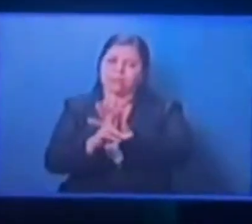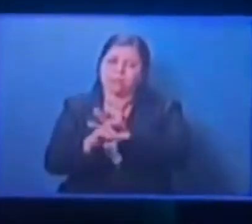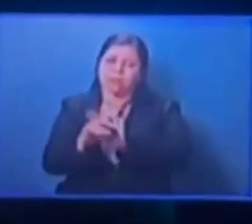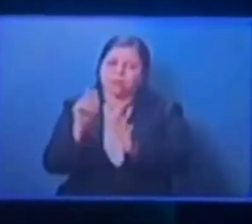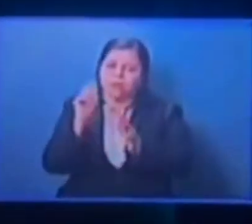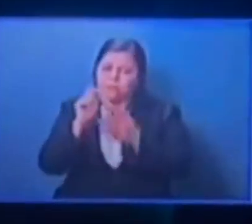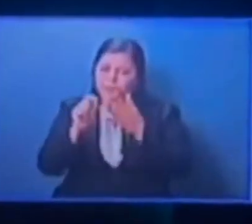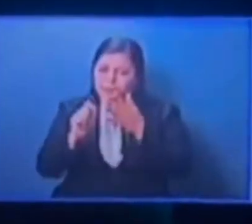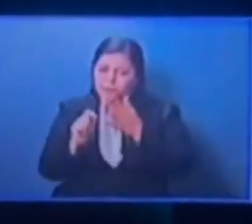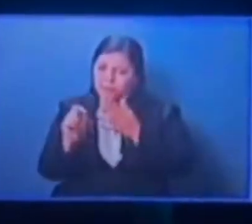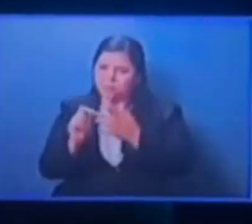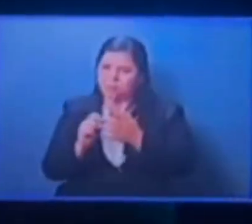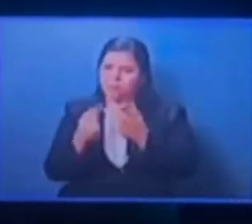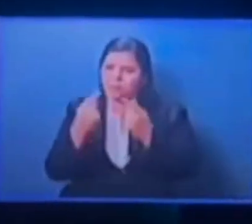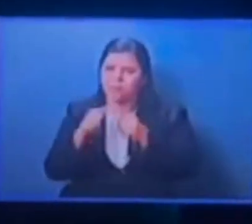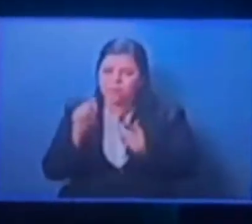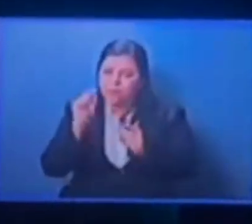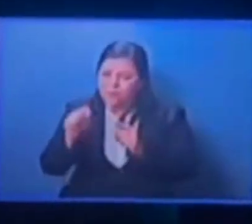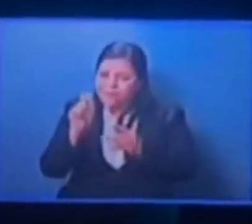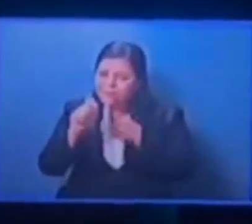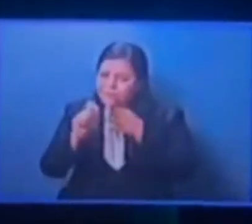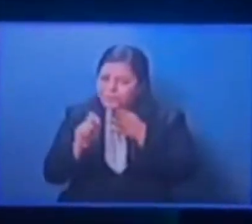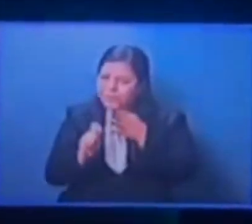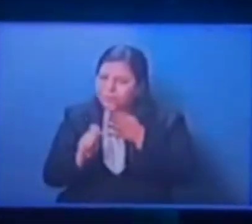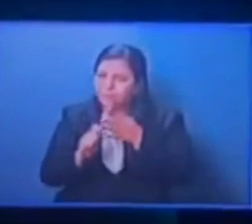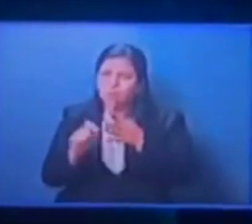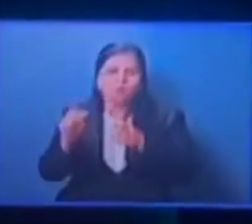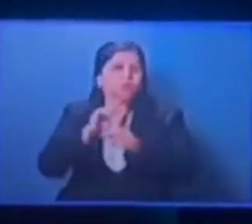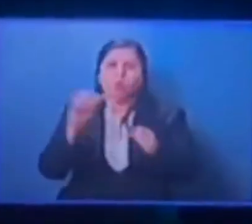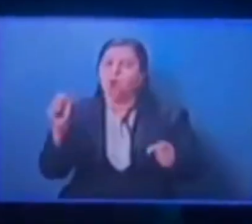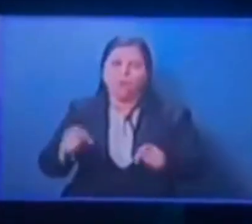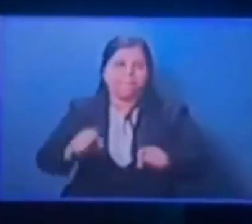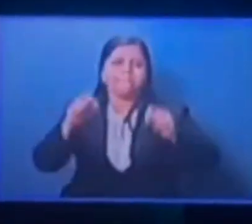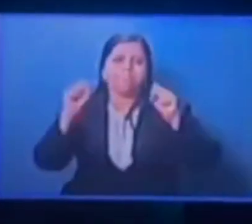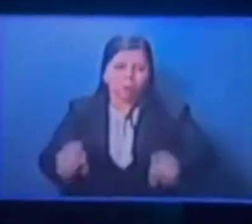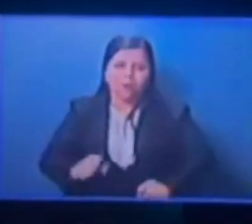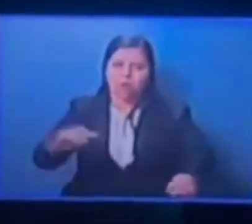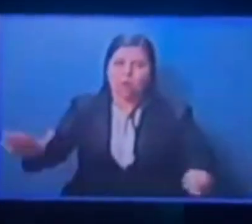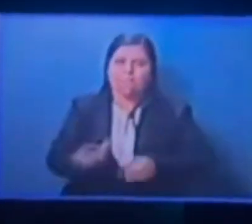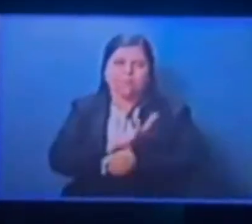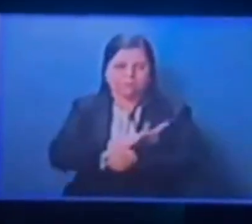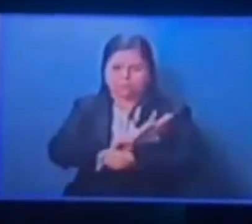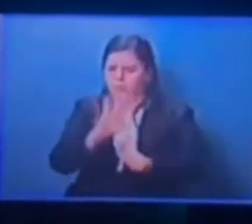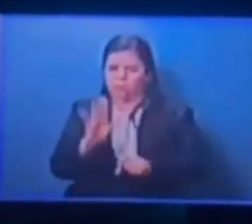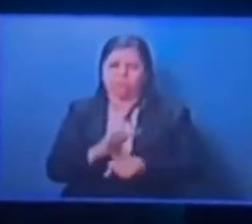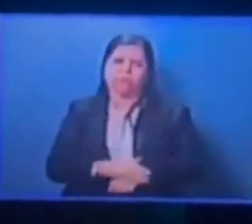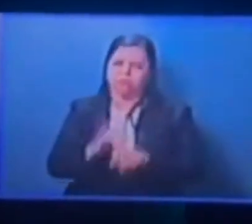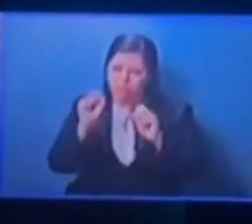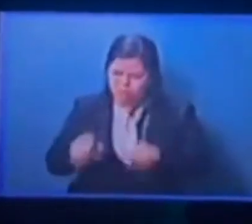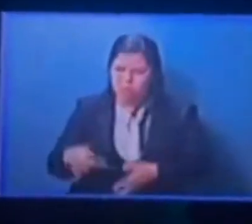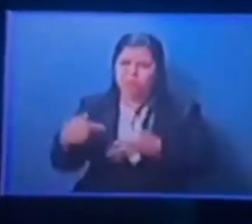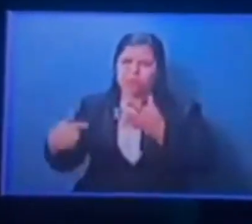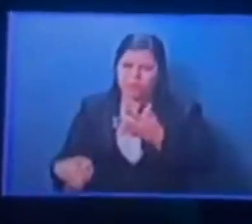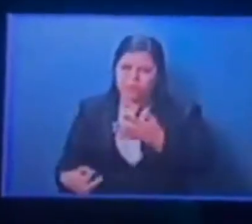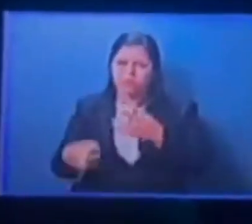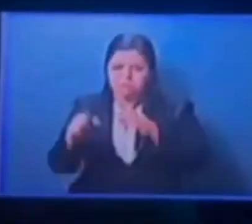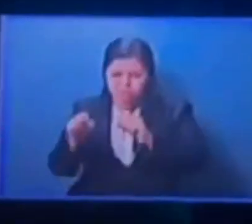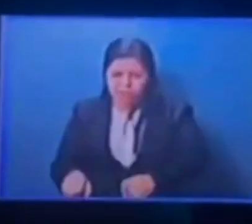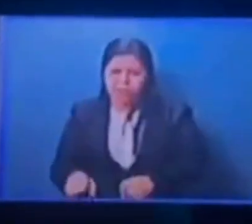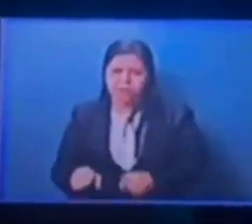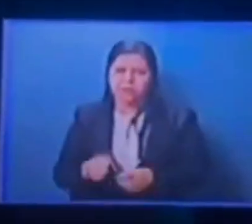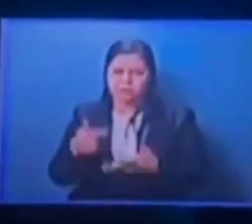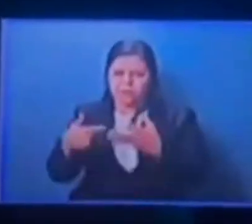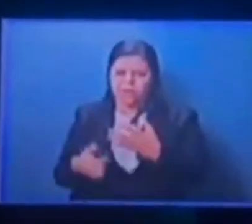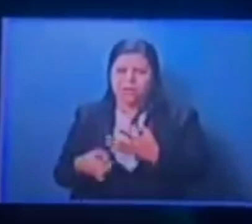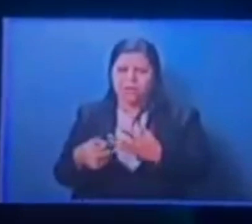el principio de la mayoría, pero ese principio no es absoluto. Es decir, se puede sacar una ley, esa ley puede ser